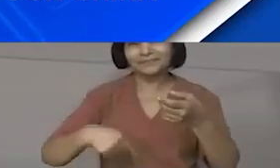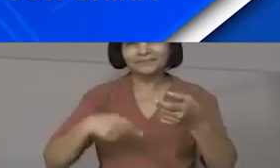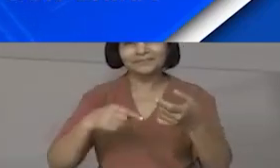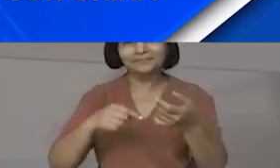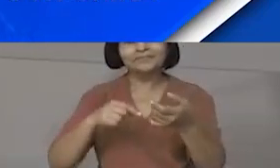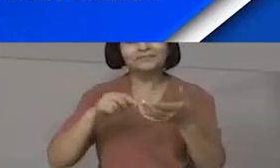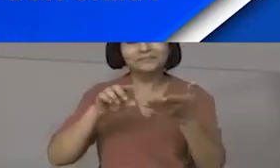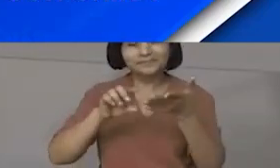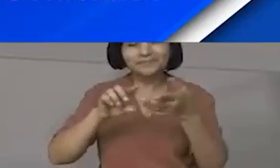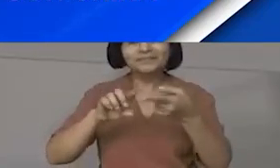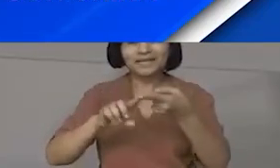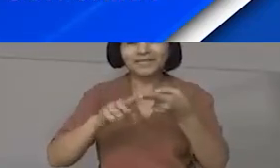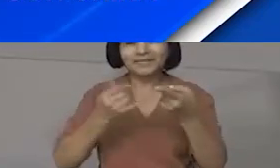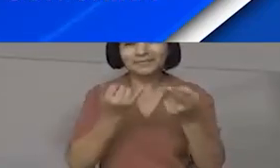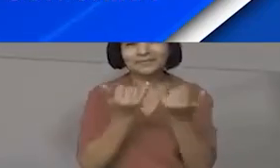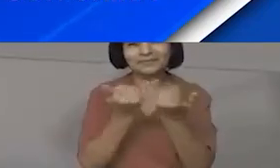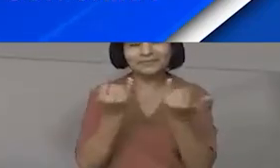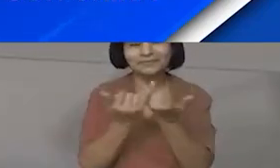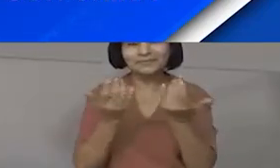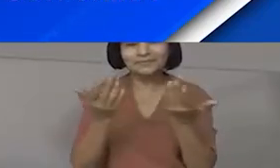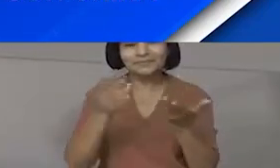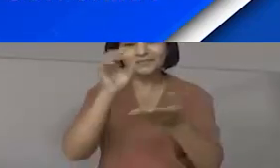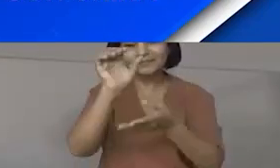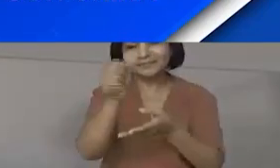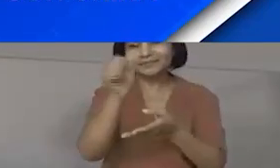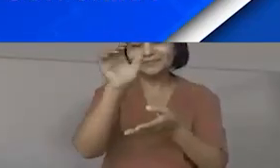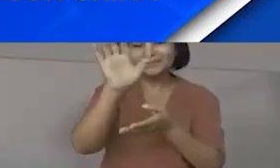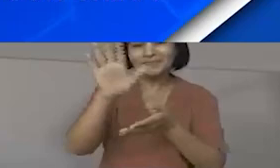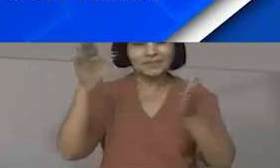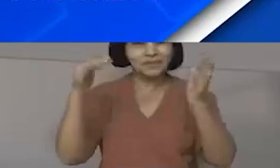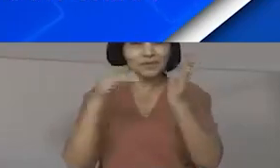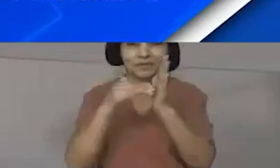financia un monto de